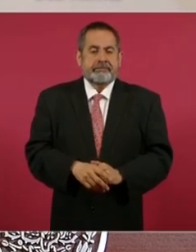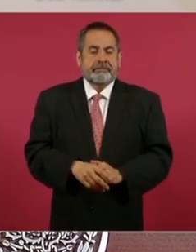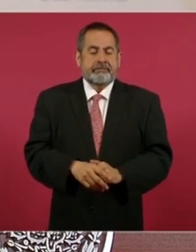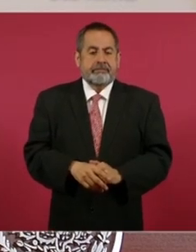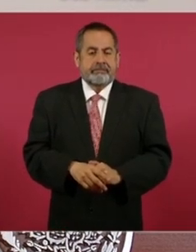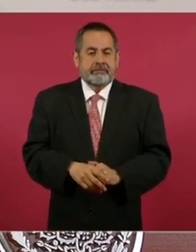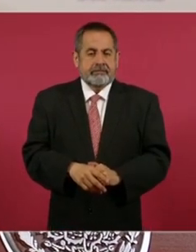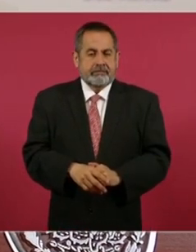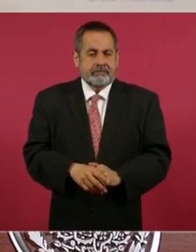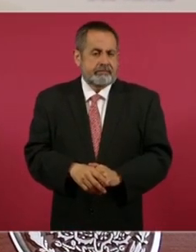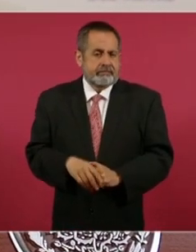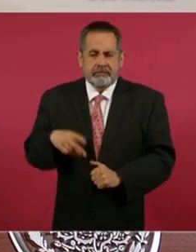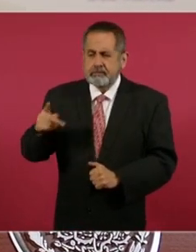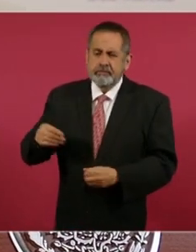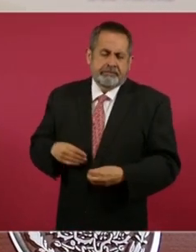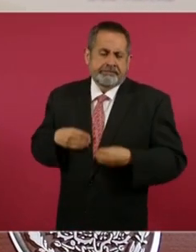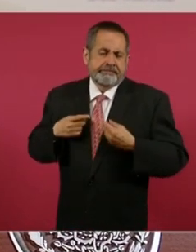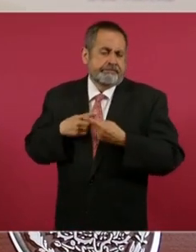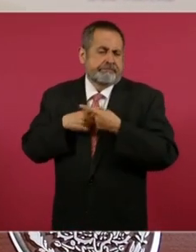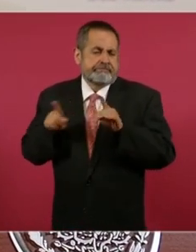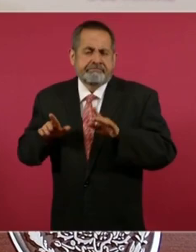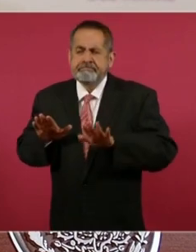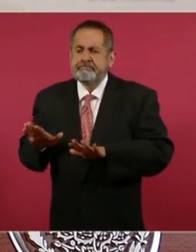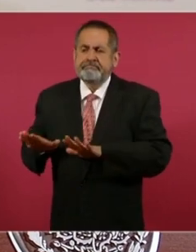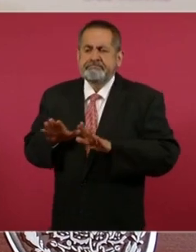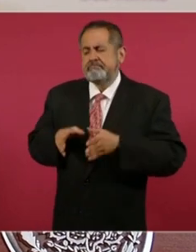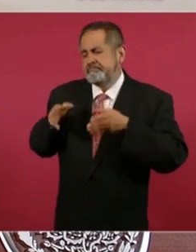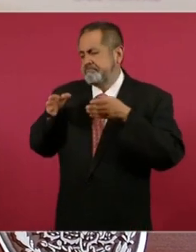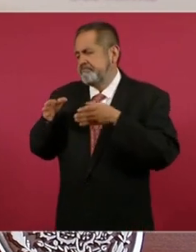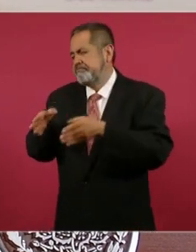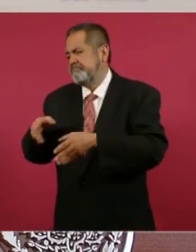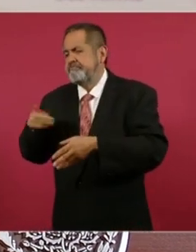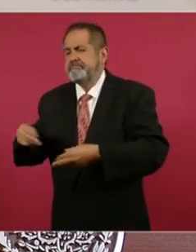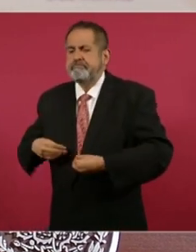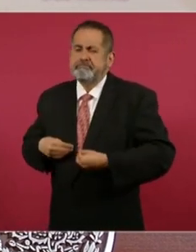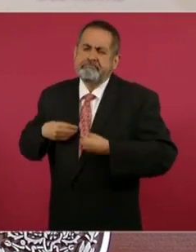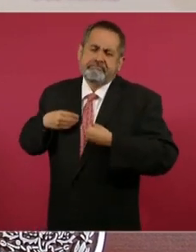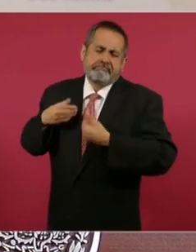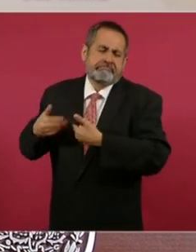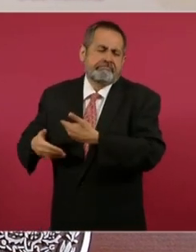pero pues con una vida distinta, ¿no? Como